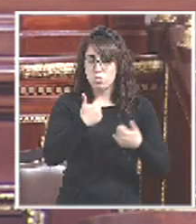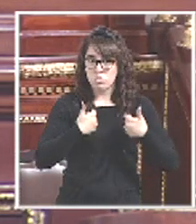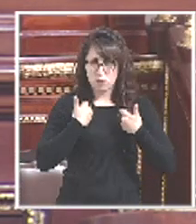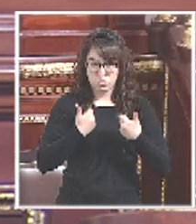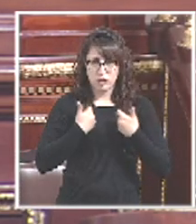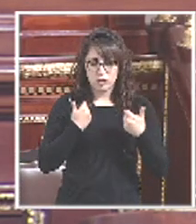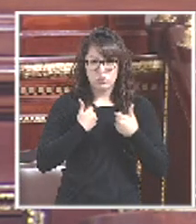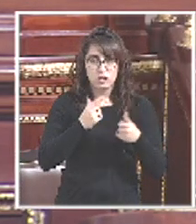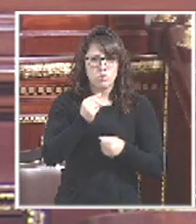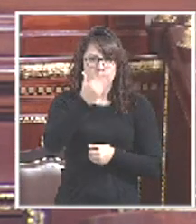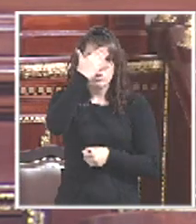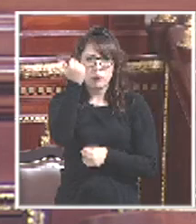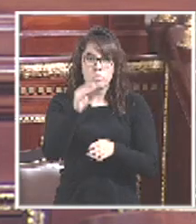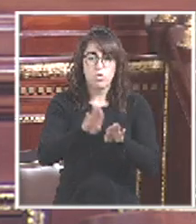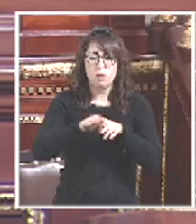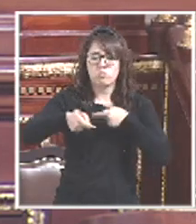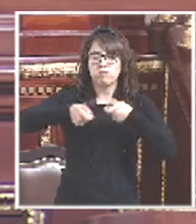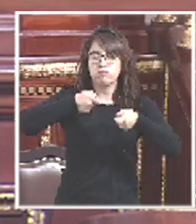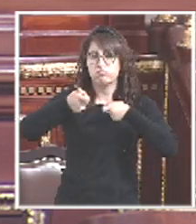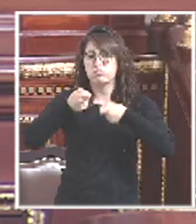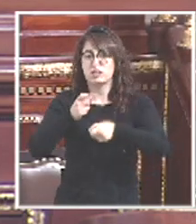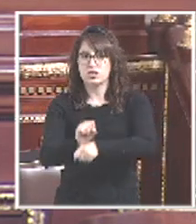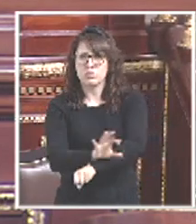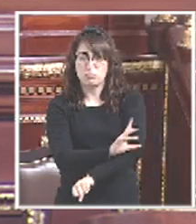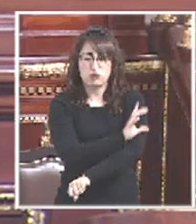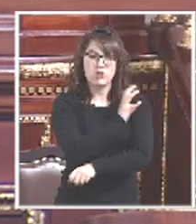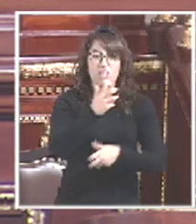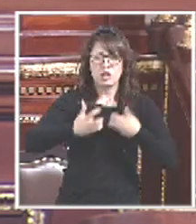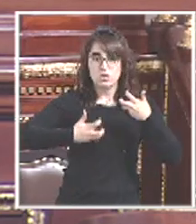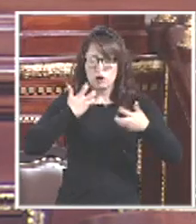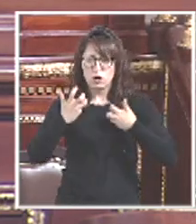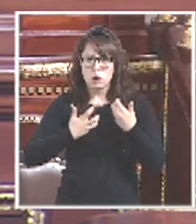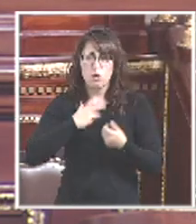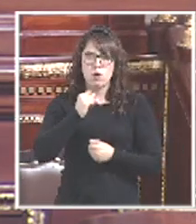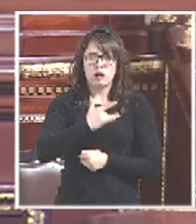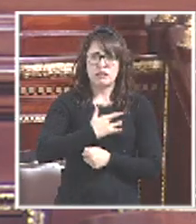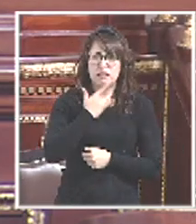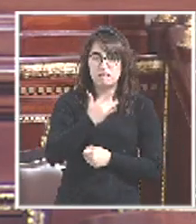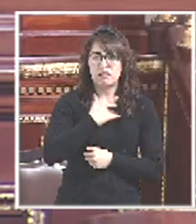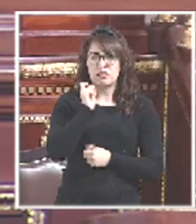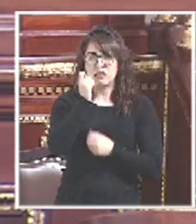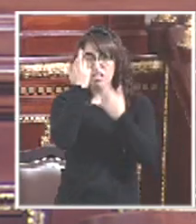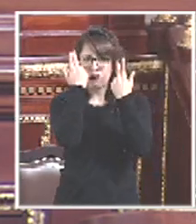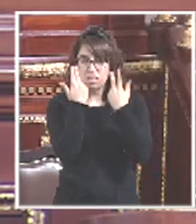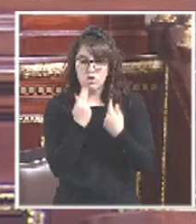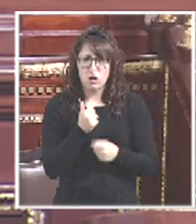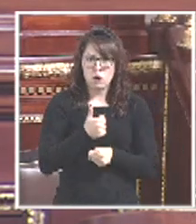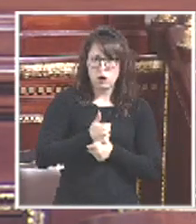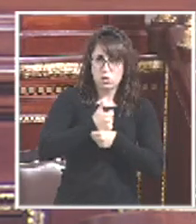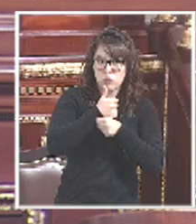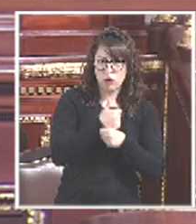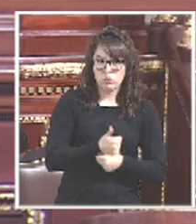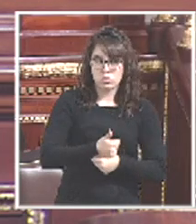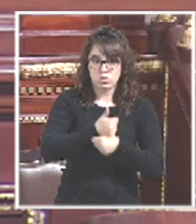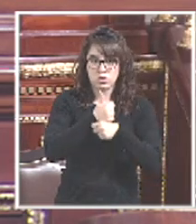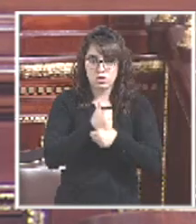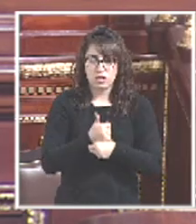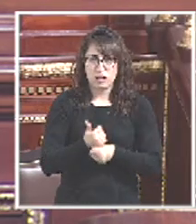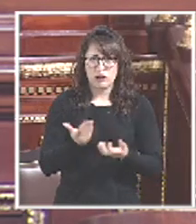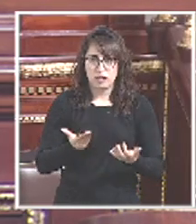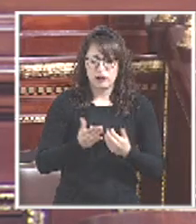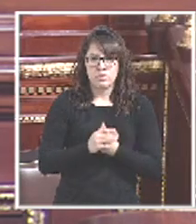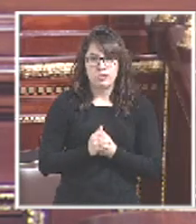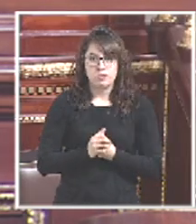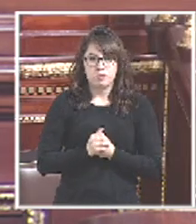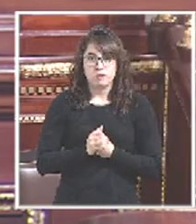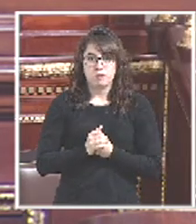sus emociones y lidiar con los conflictos y la violencia. Si bien la responsabilidad no es de